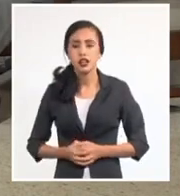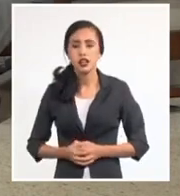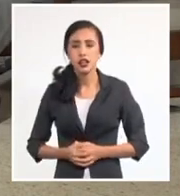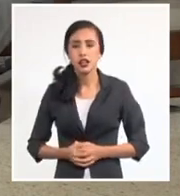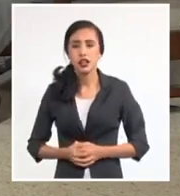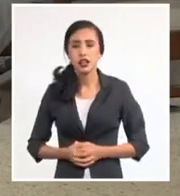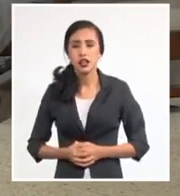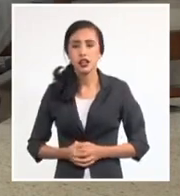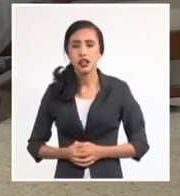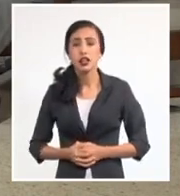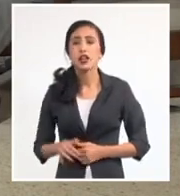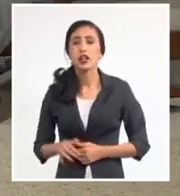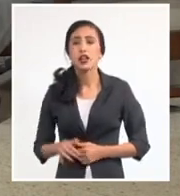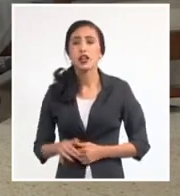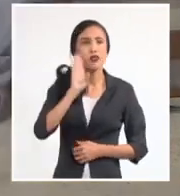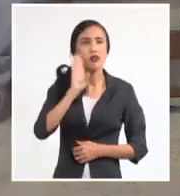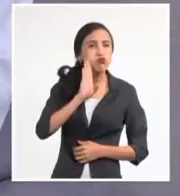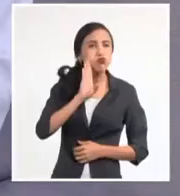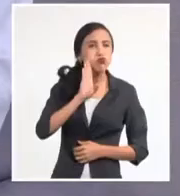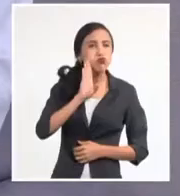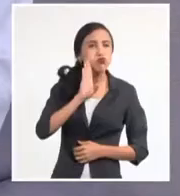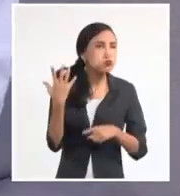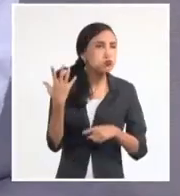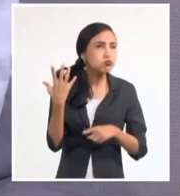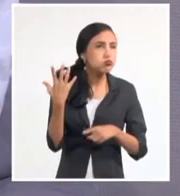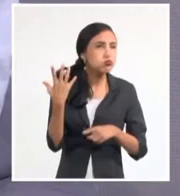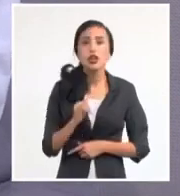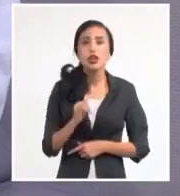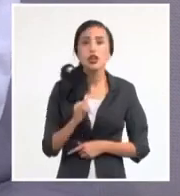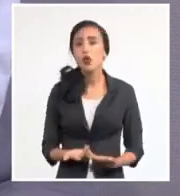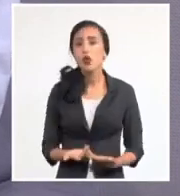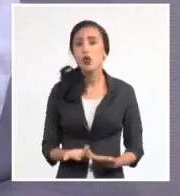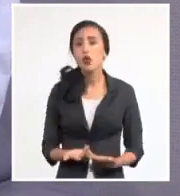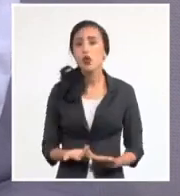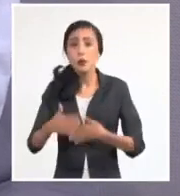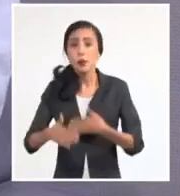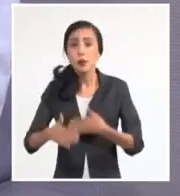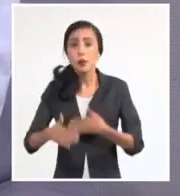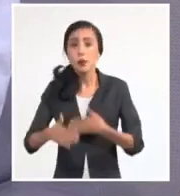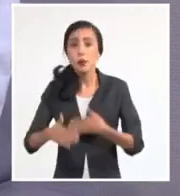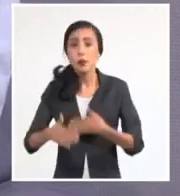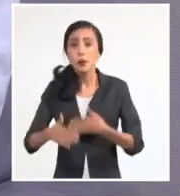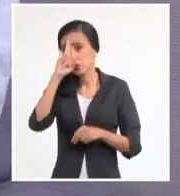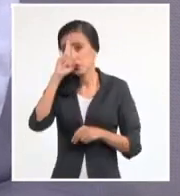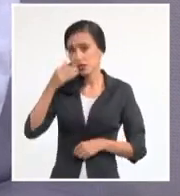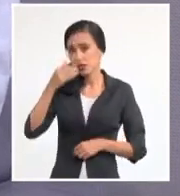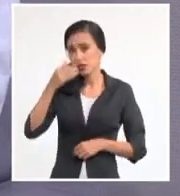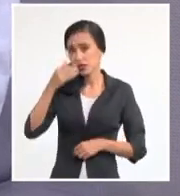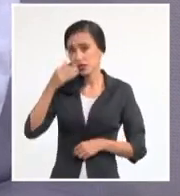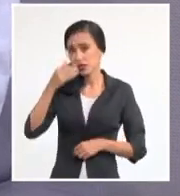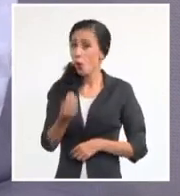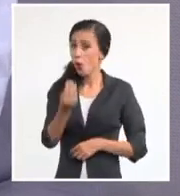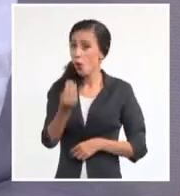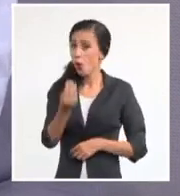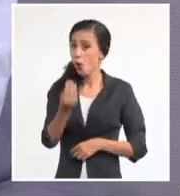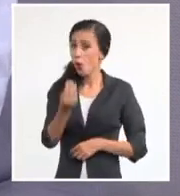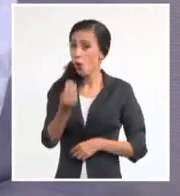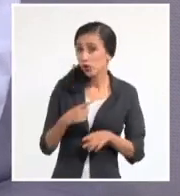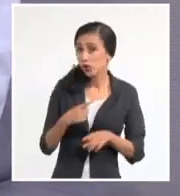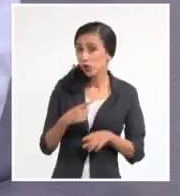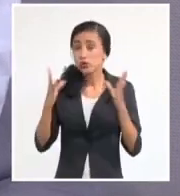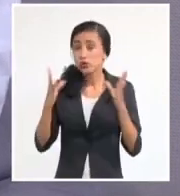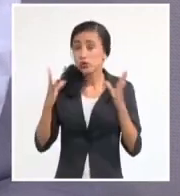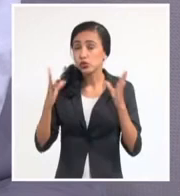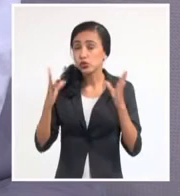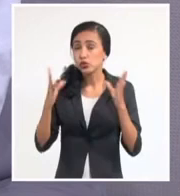la contaminación, problemas nuevos de salud que tienen que ver con la nutrición o la desnutrición, todo eso es medio ambiente, Claro. que